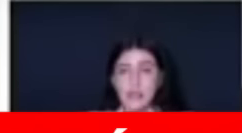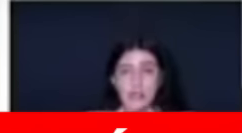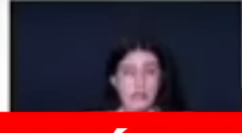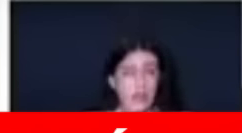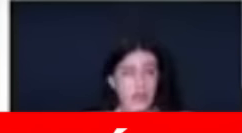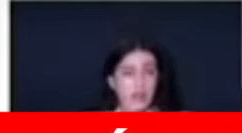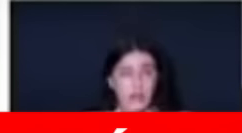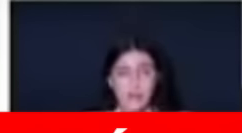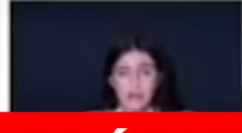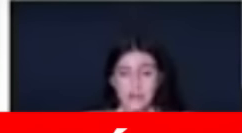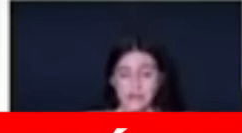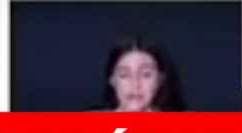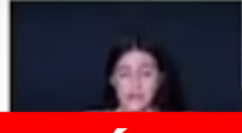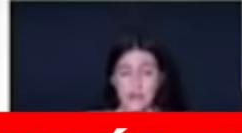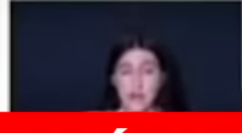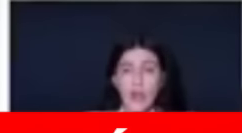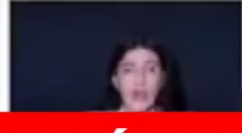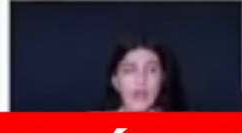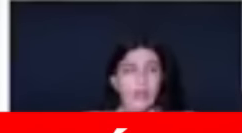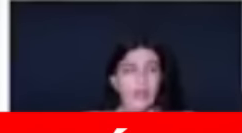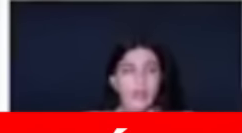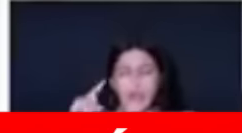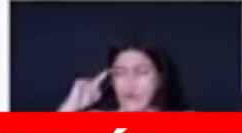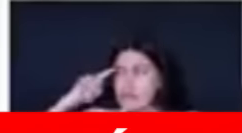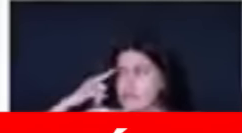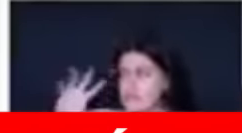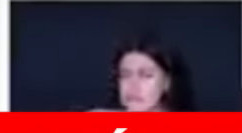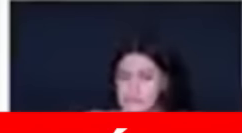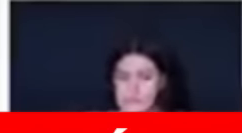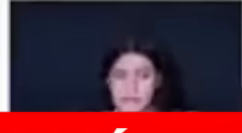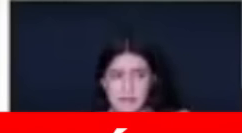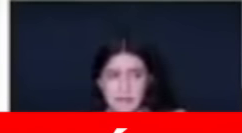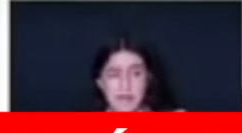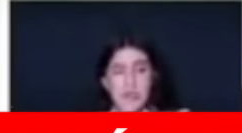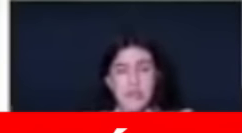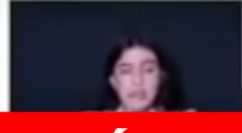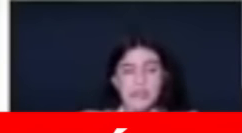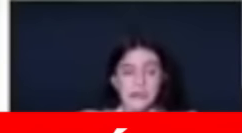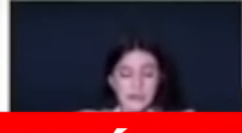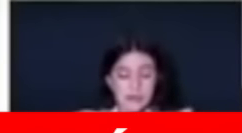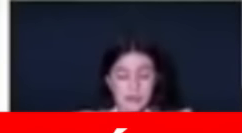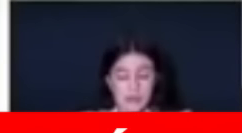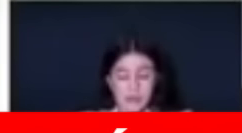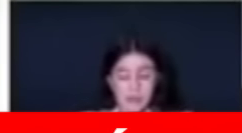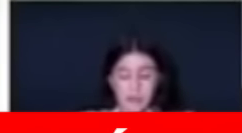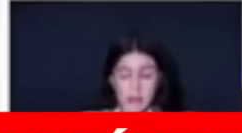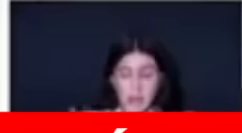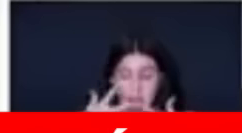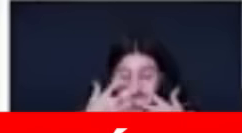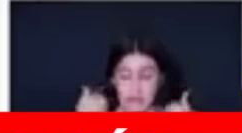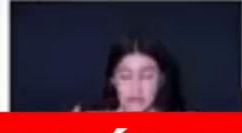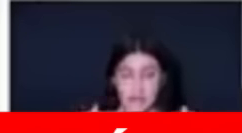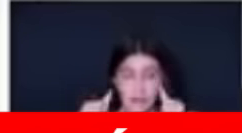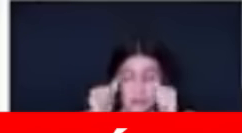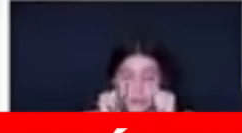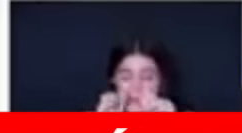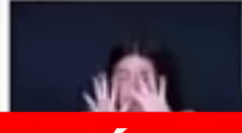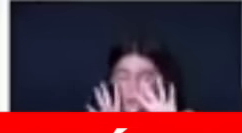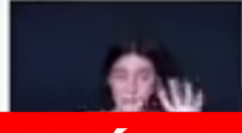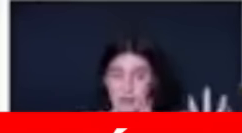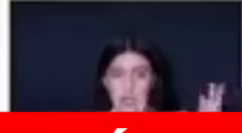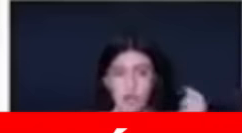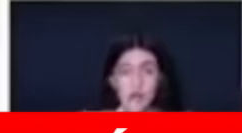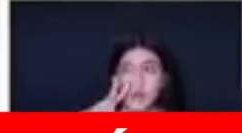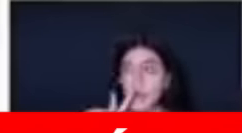ese momento, con furia, con enojo, me arranqué la venda de los ojos. Me